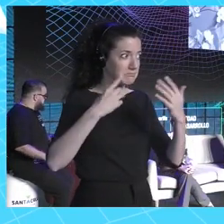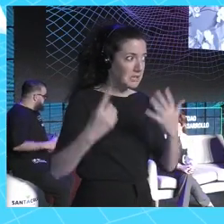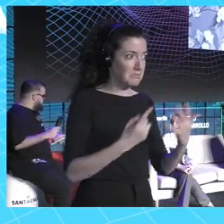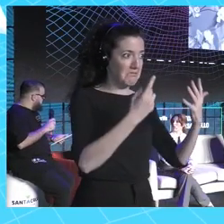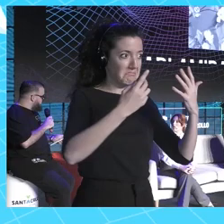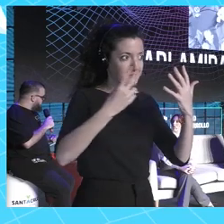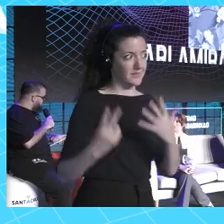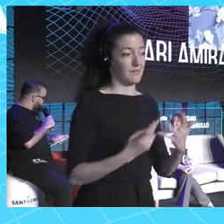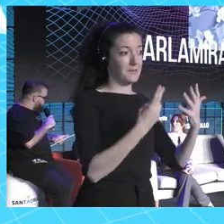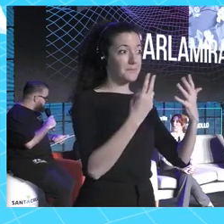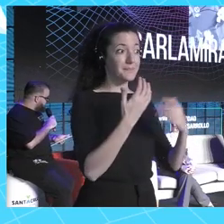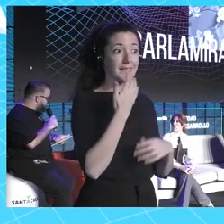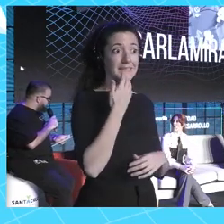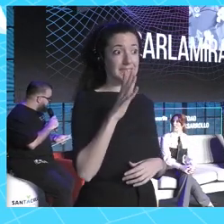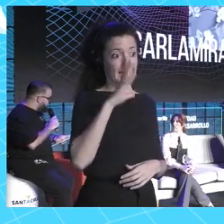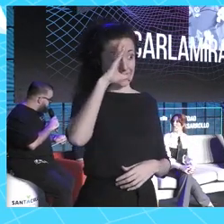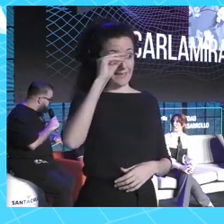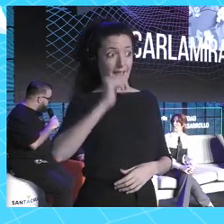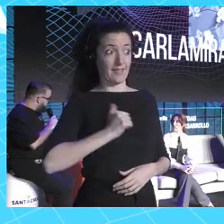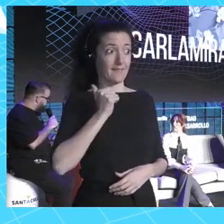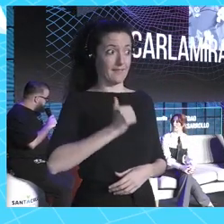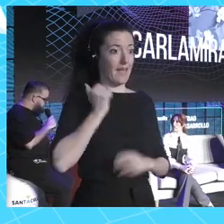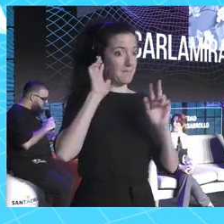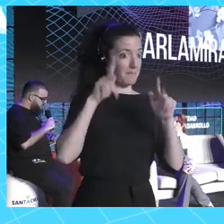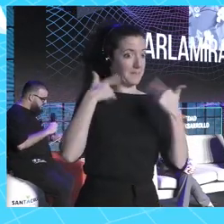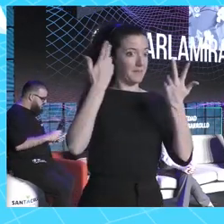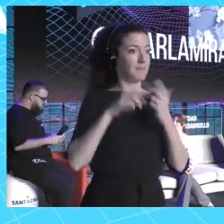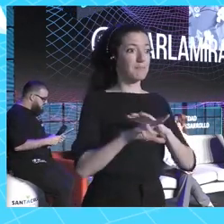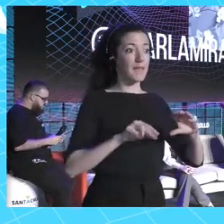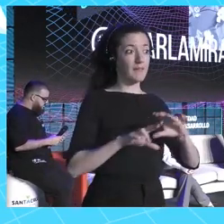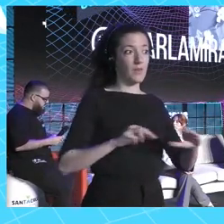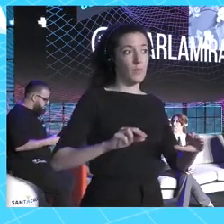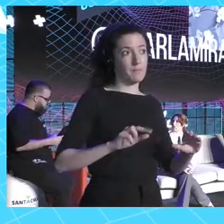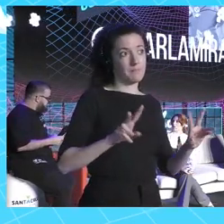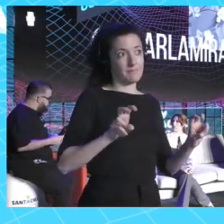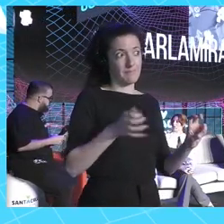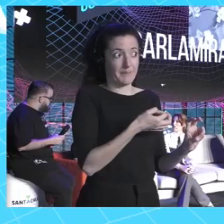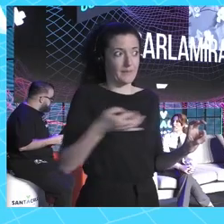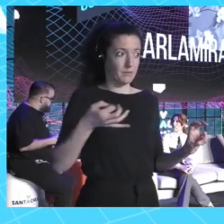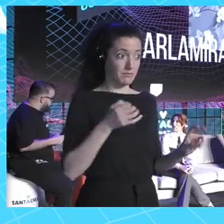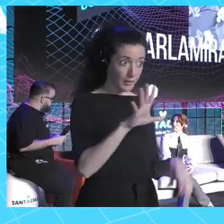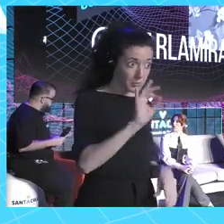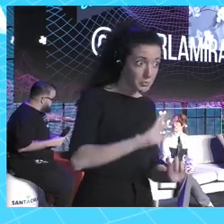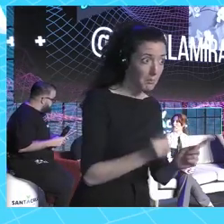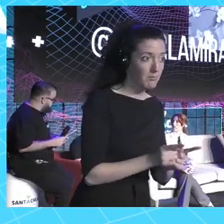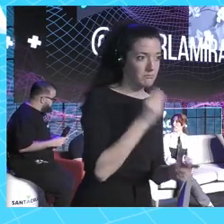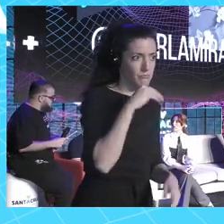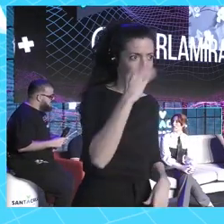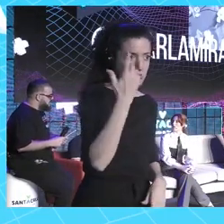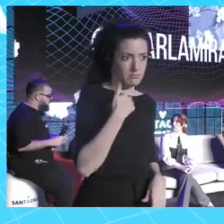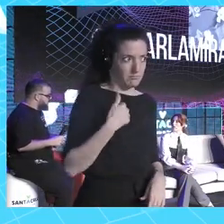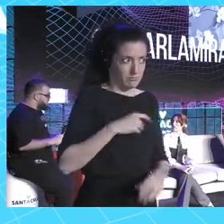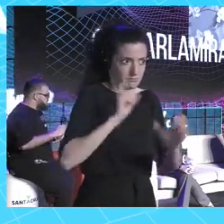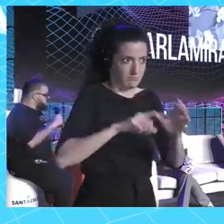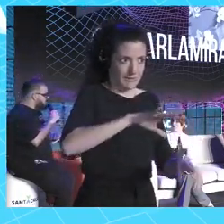posibilidad de que tengas un vídeo perfecto entre comillas en 5 minutos pues yo lo utilizaré pero evidentemente